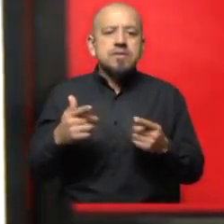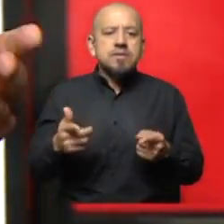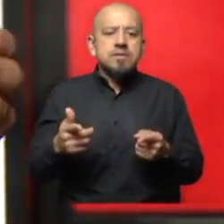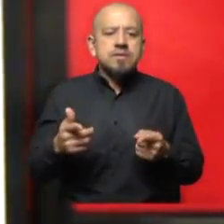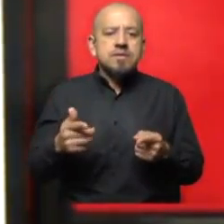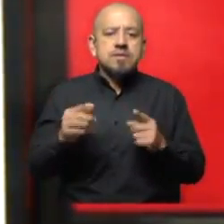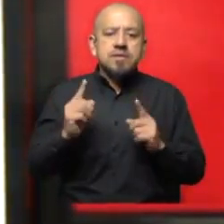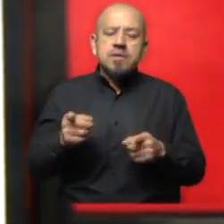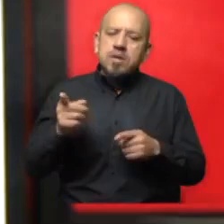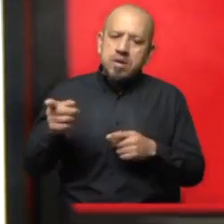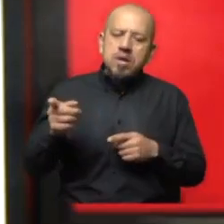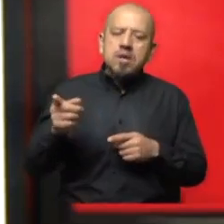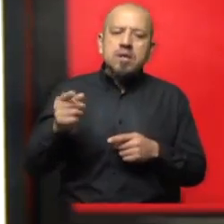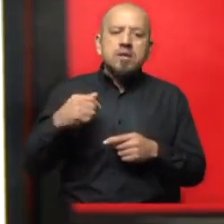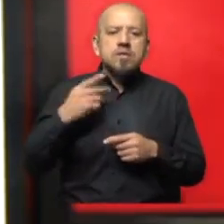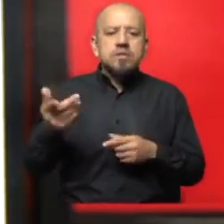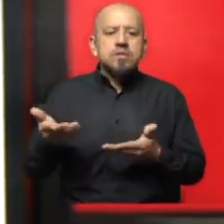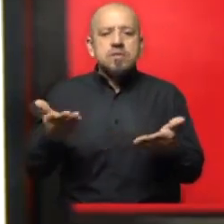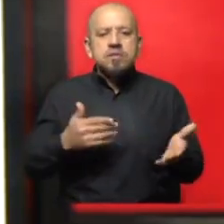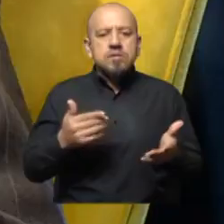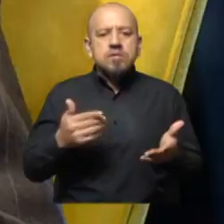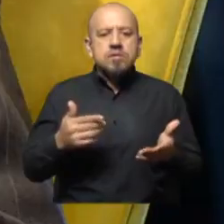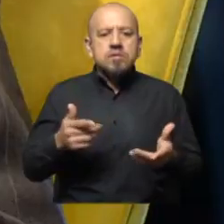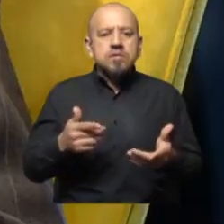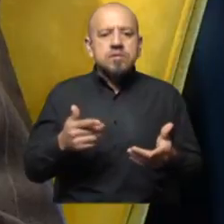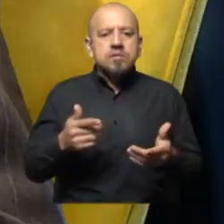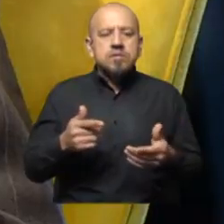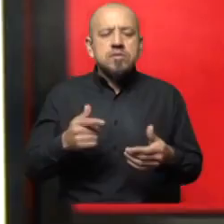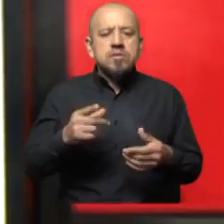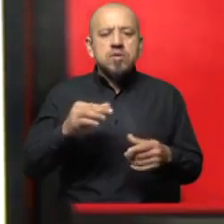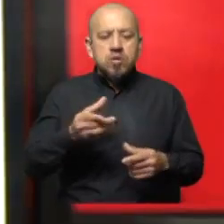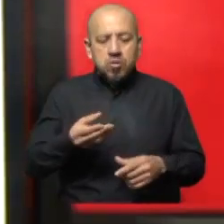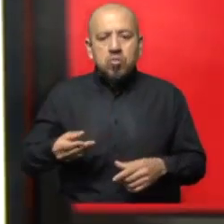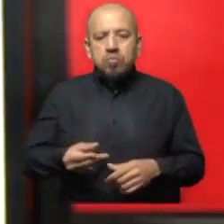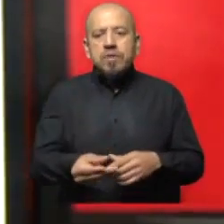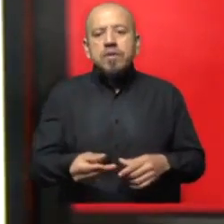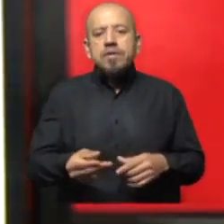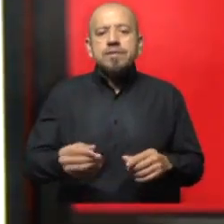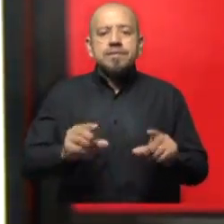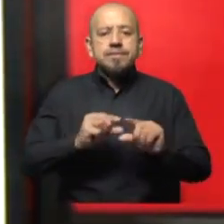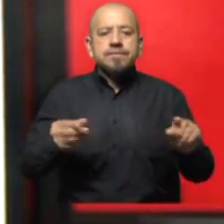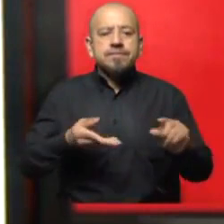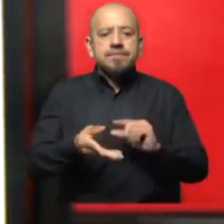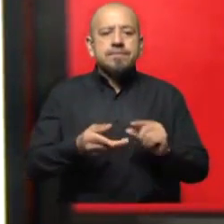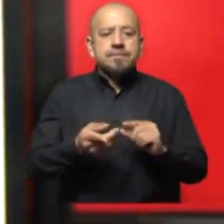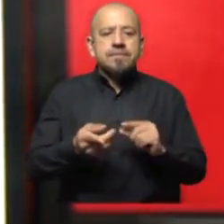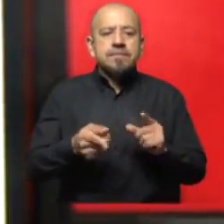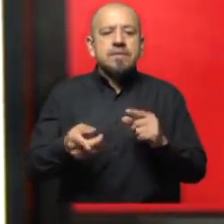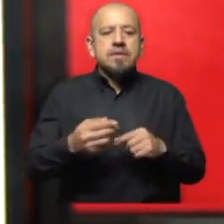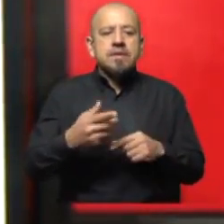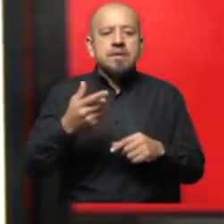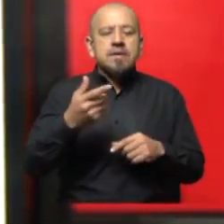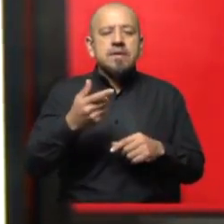él también me regaló un regalo no me prestes vhs que tenía un show de esta banda de iron maiden